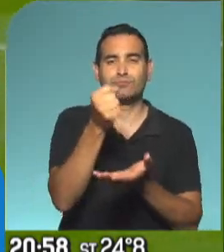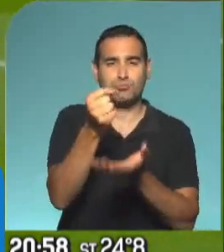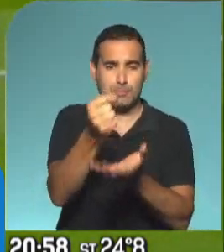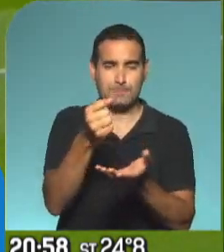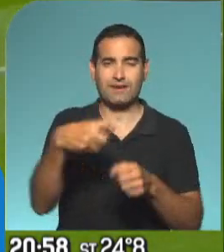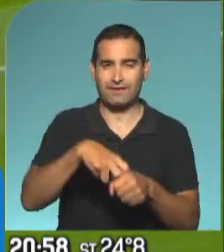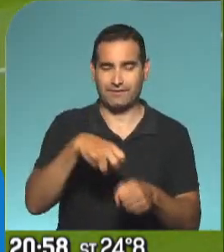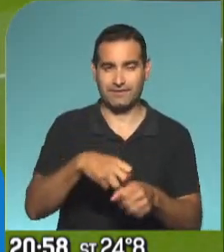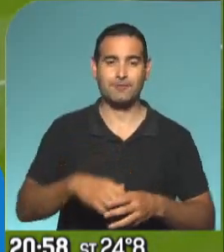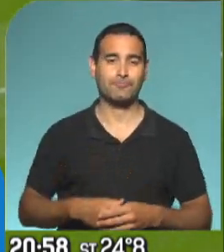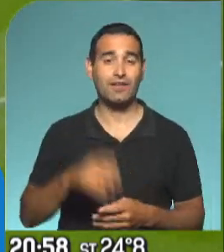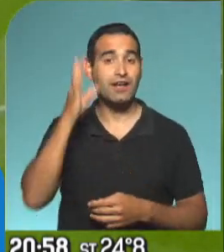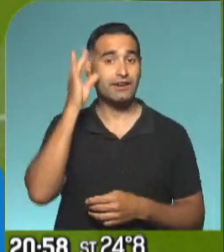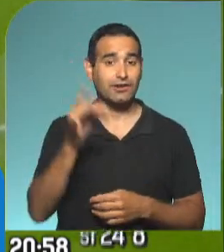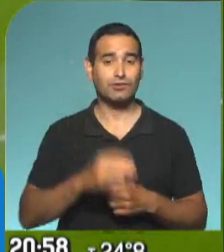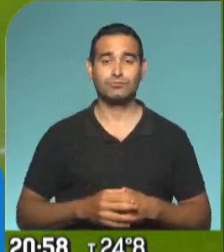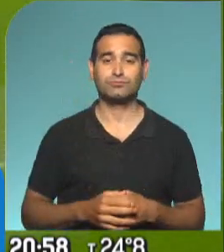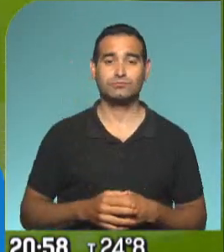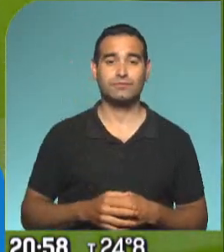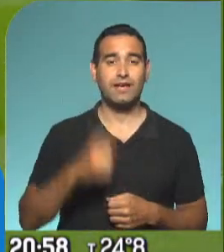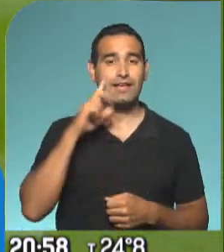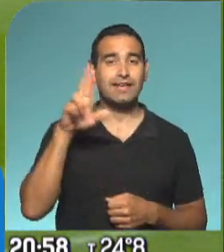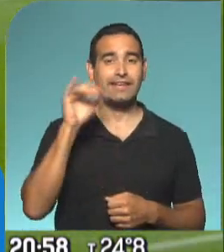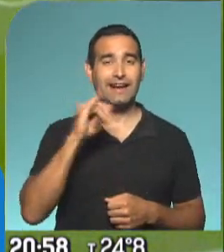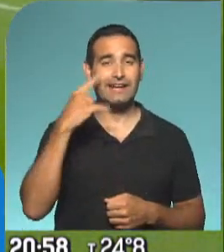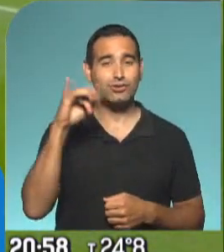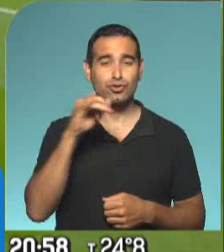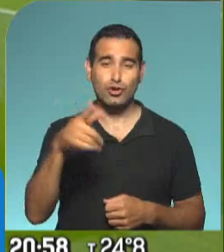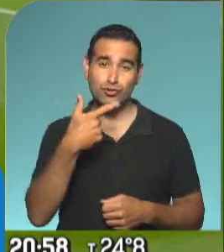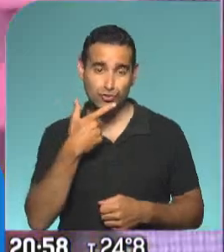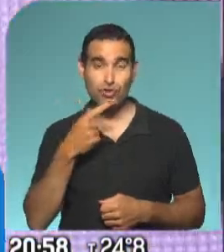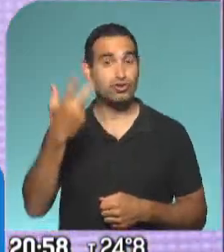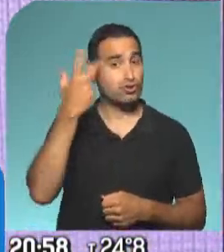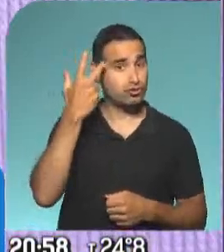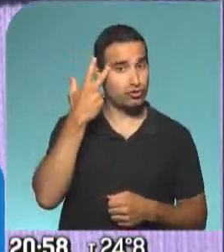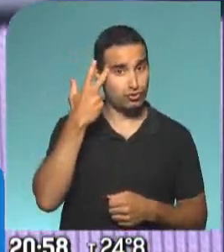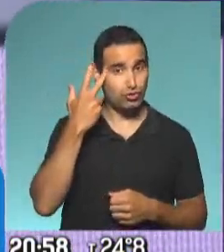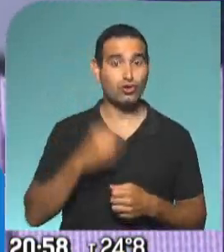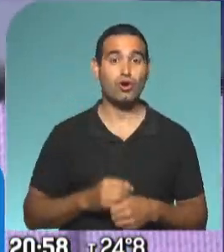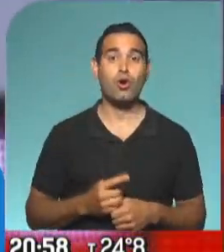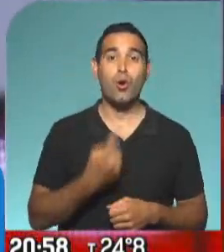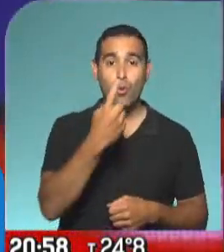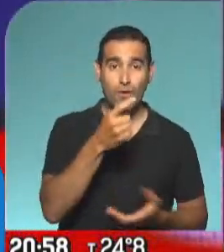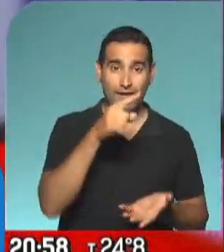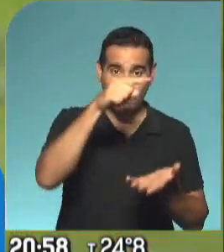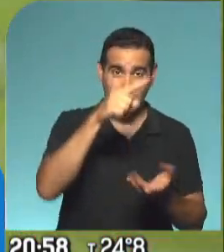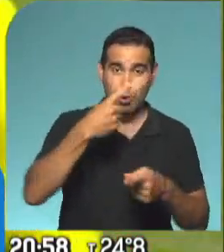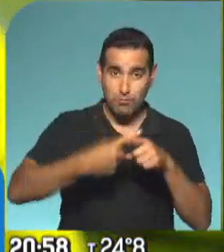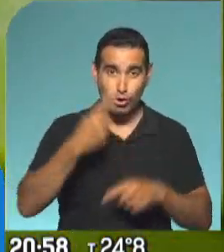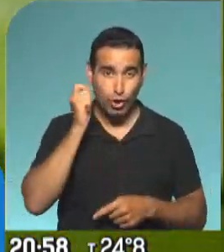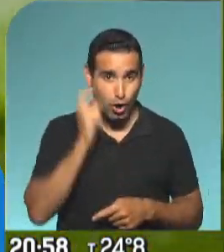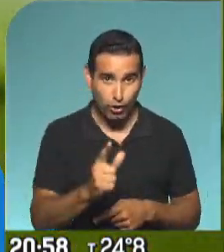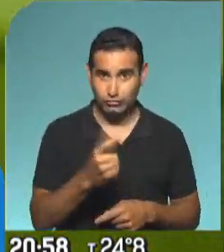digo el récord. Gorky Iraizos, 18... Bien el hombre. Ah, una botella por gol. Va a pasar, tiene para Navidad, Año